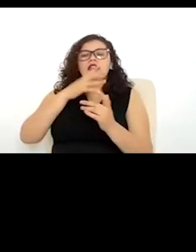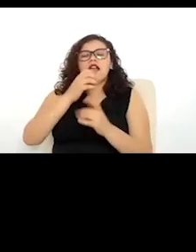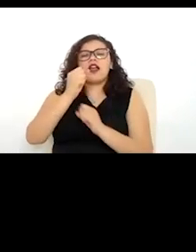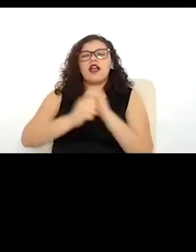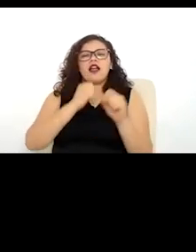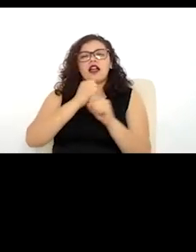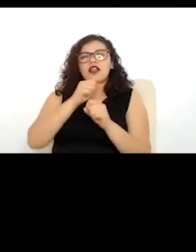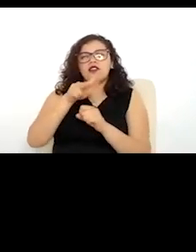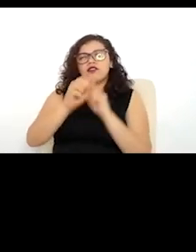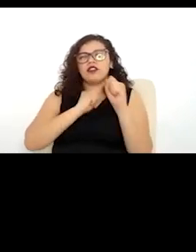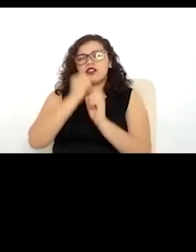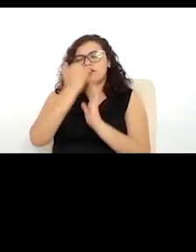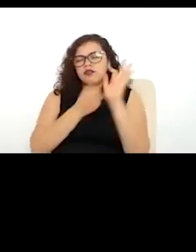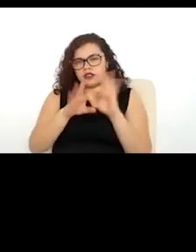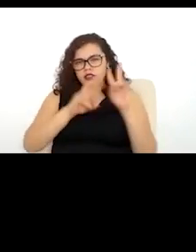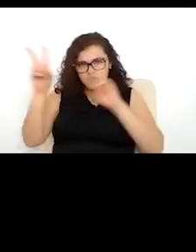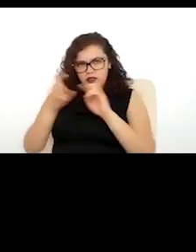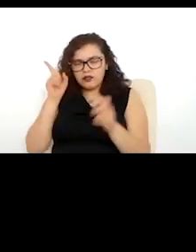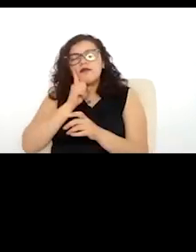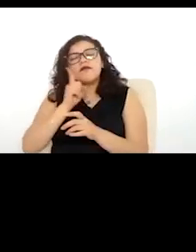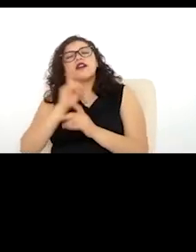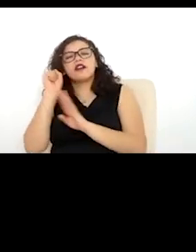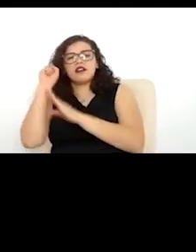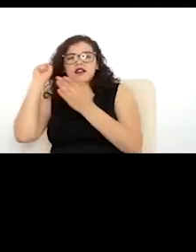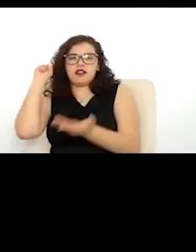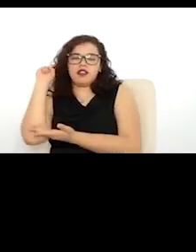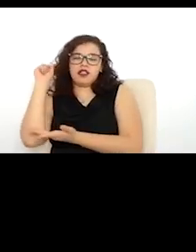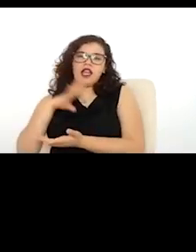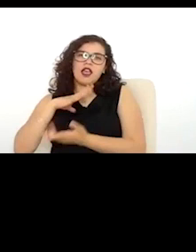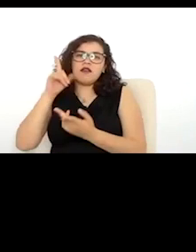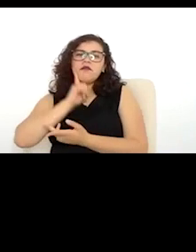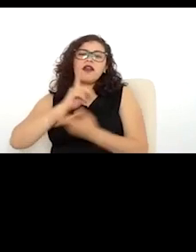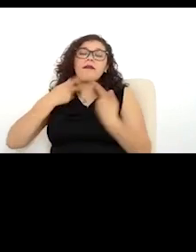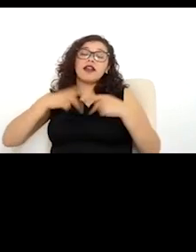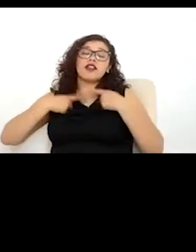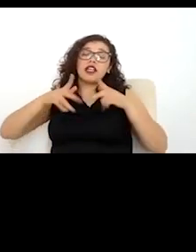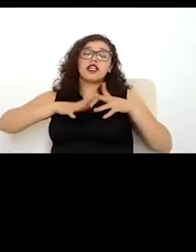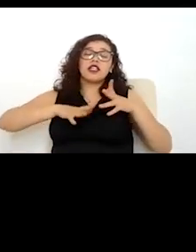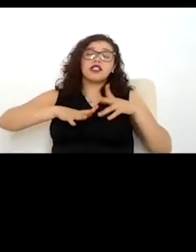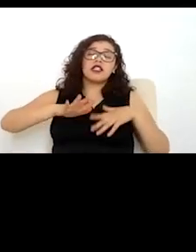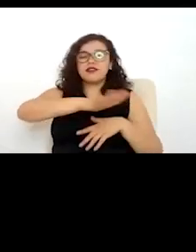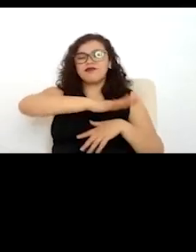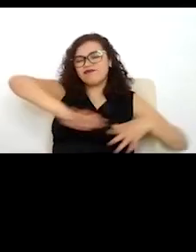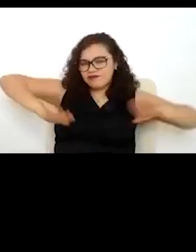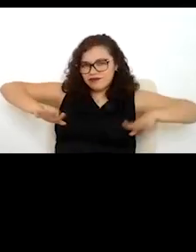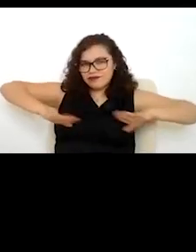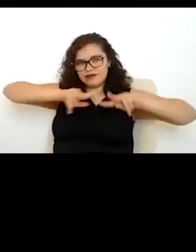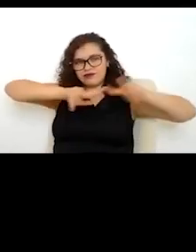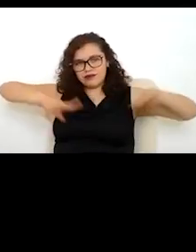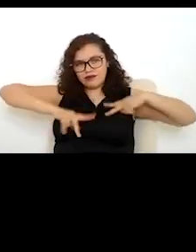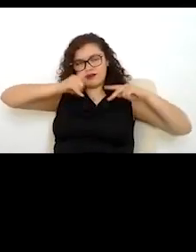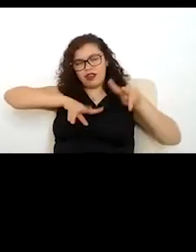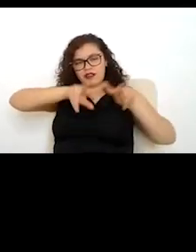mujeres embarazadas, porque se considera que son personas en estado de vulnerabilidad, y que justo para evitar esa